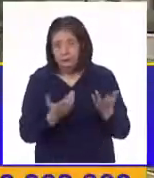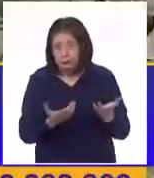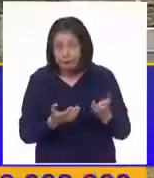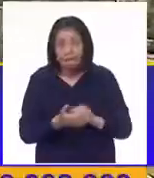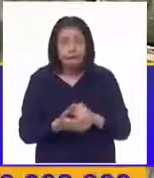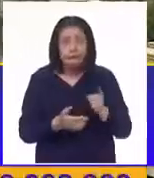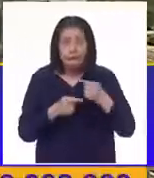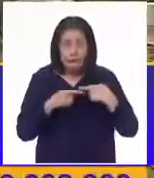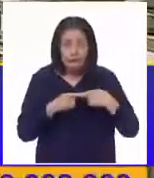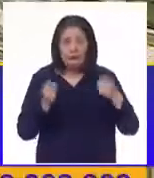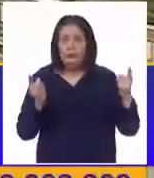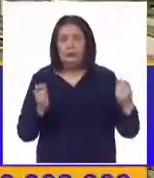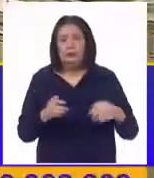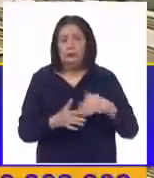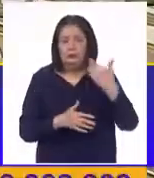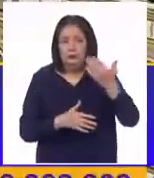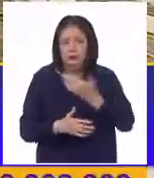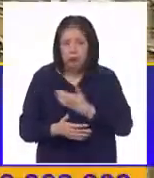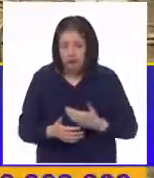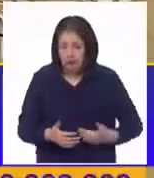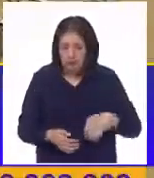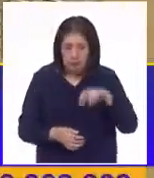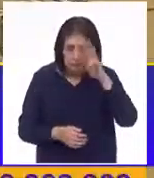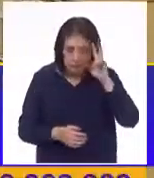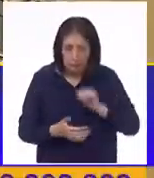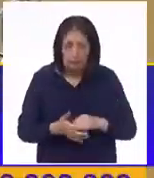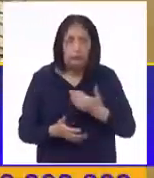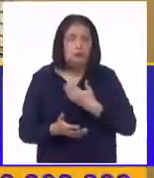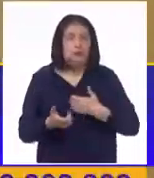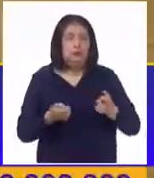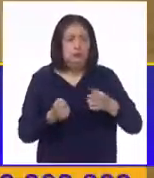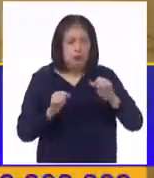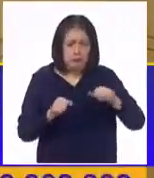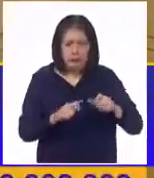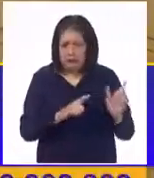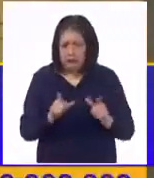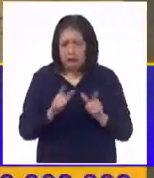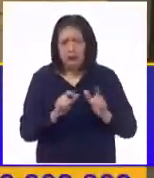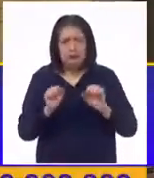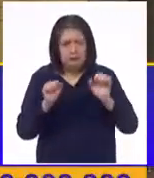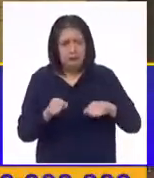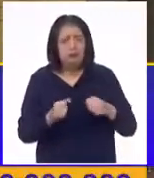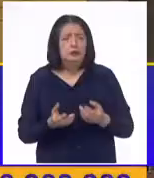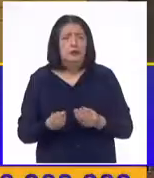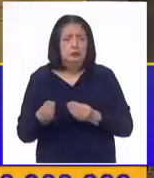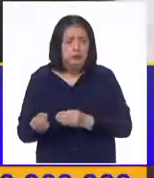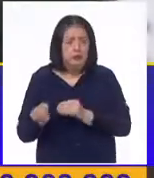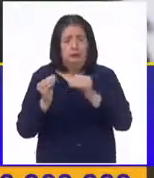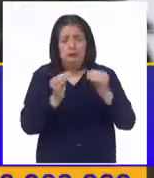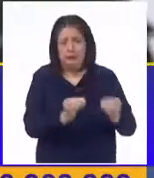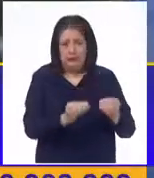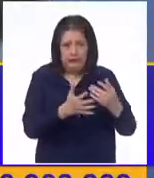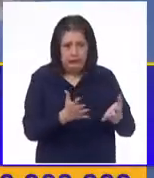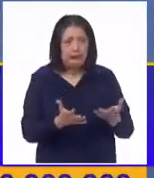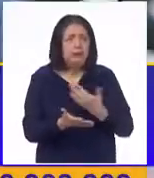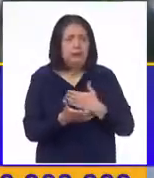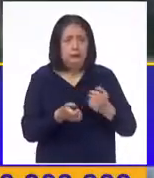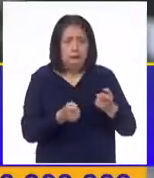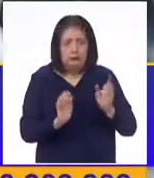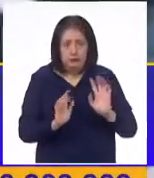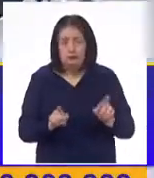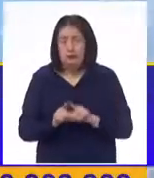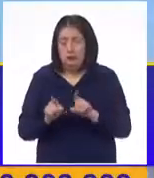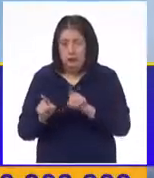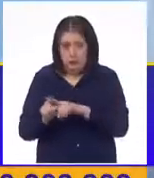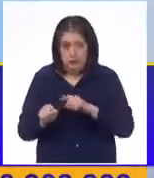no se proclama al próximo presidente de la República, el Ejecutivo tiene todo listo para la transferencia, afirmó. También adelantaron